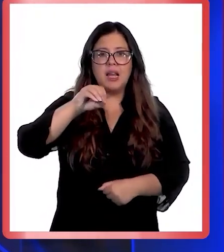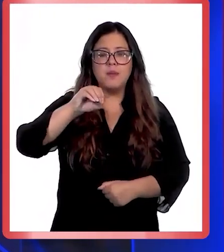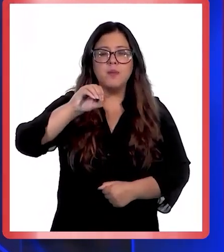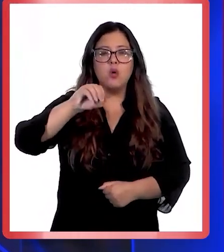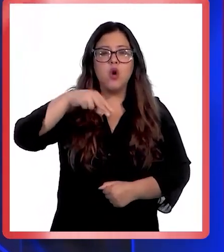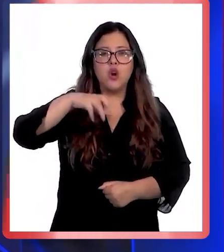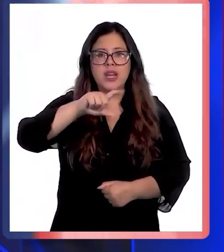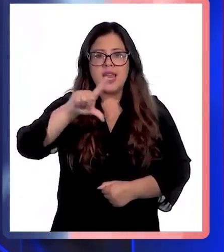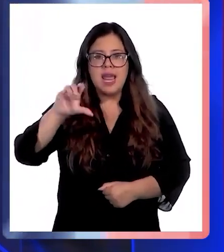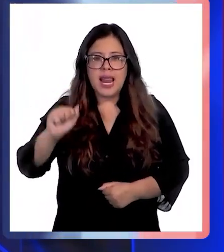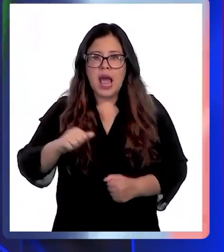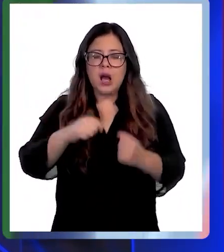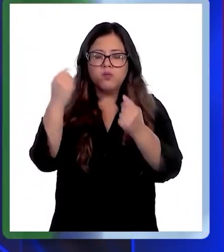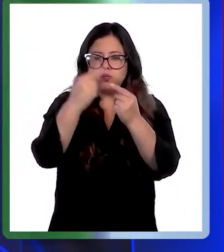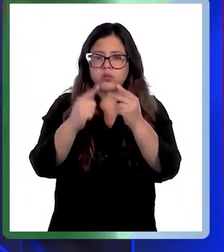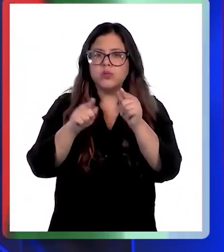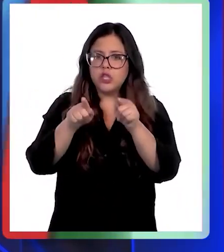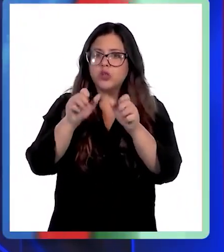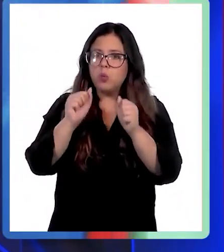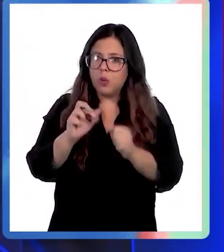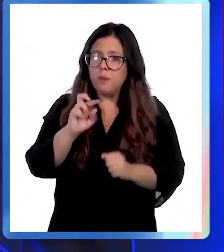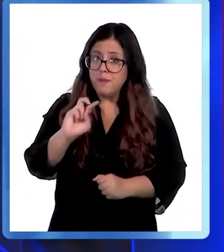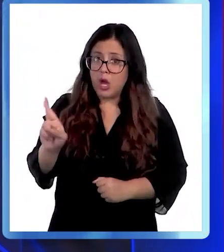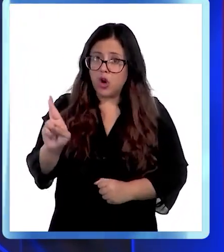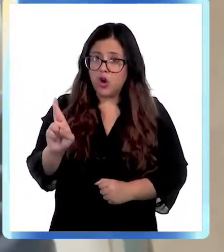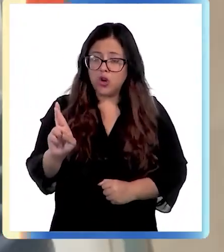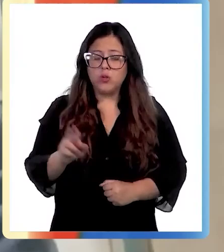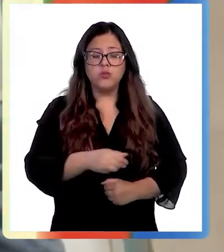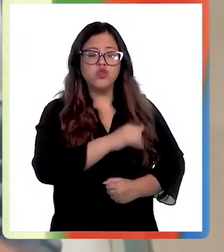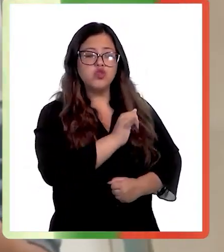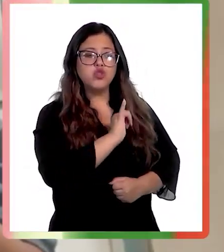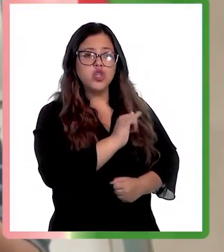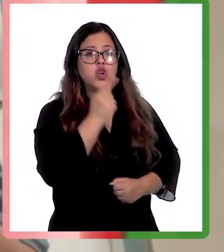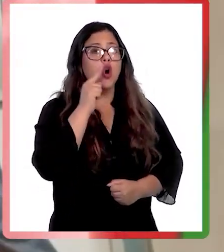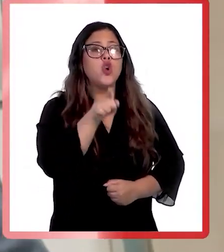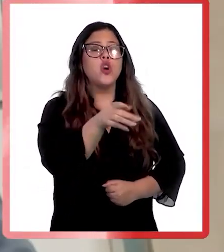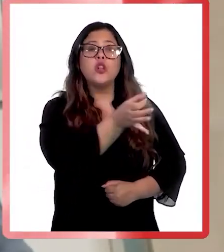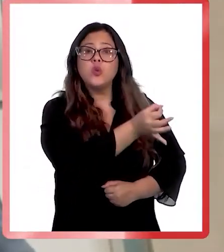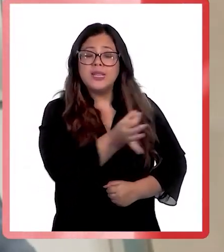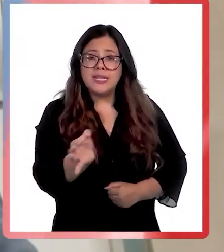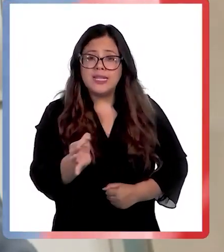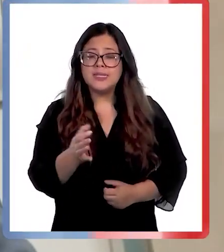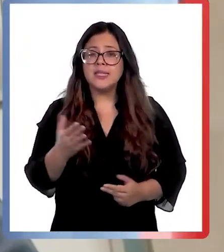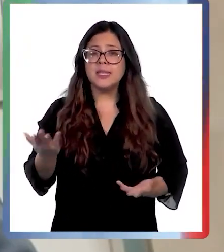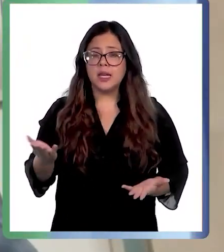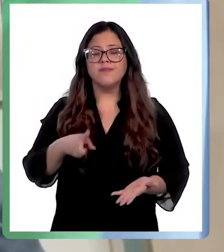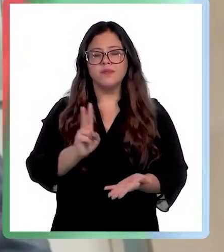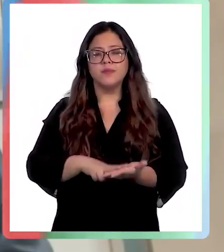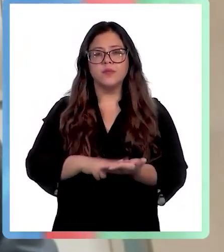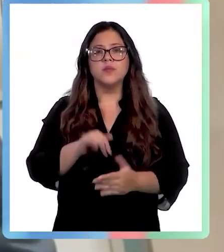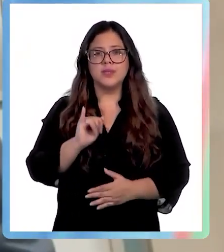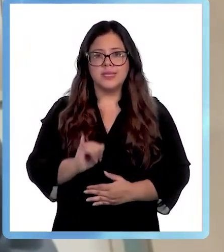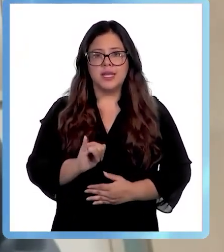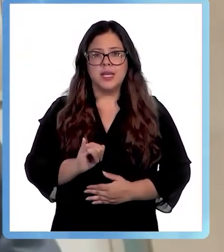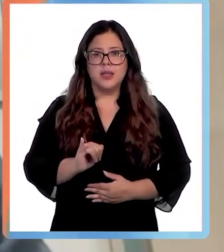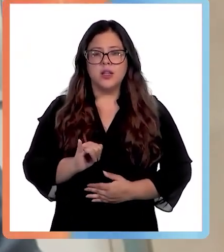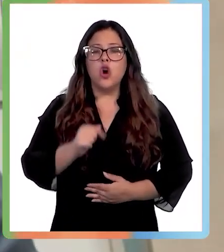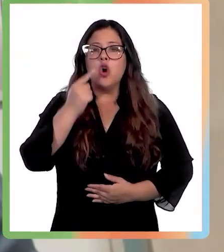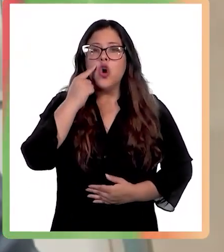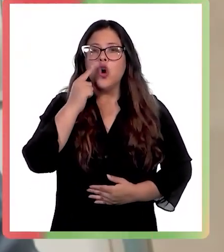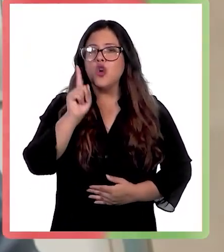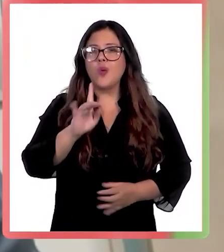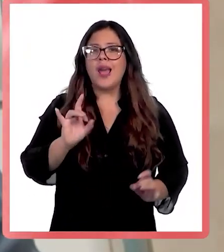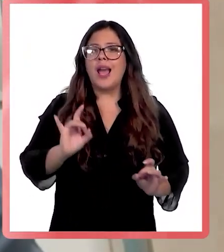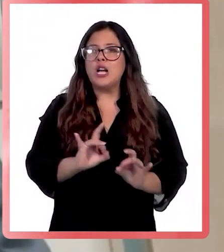y eso también complicar las cosas, ¿no, doctor? Sí, absolutamente. Mira, lo que dices es totalmente cierto.